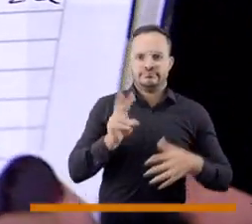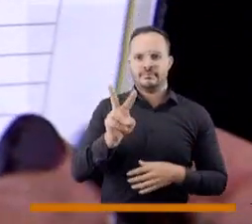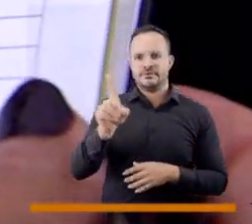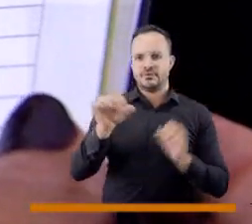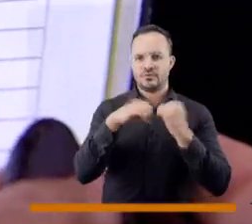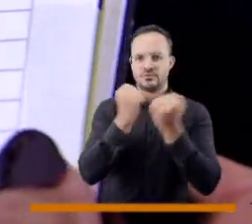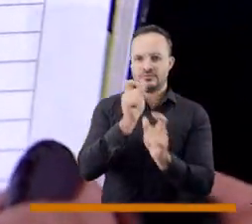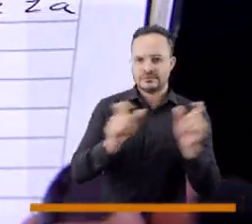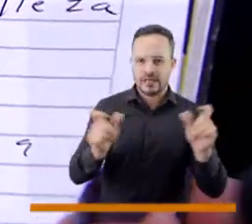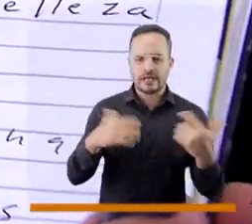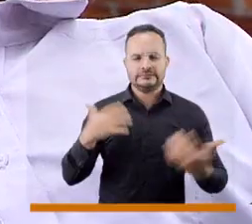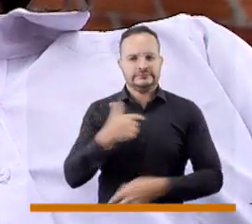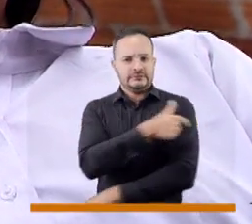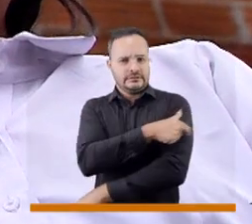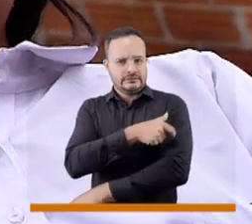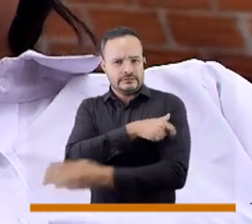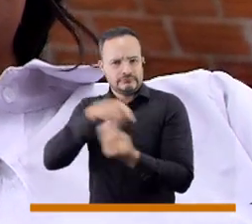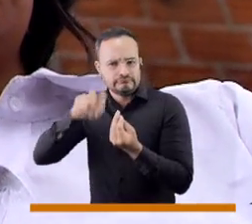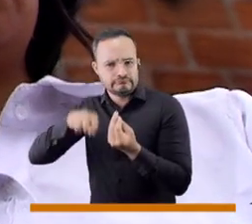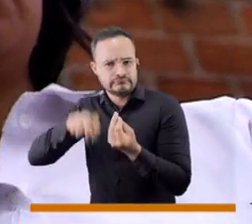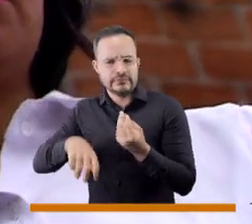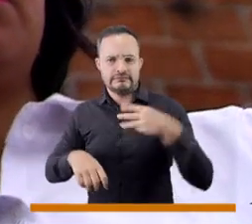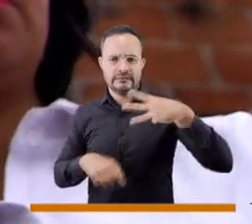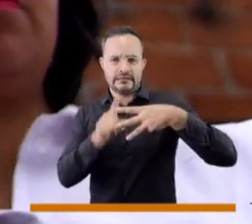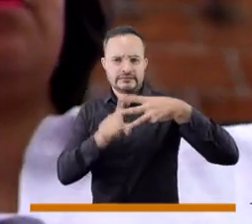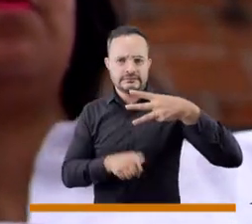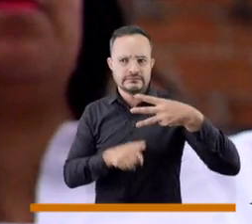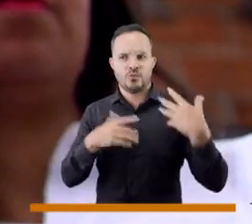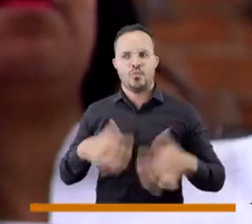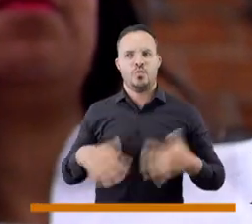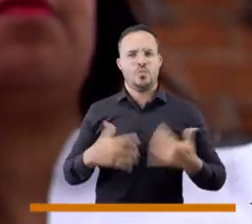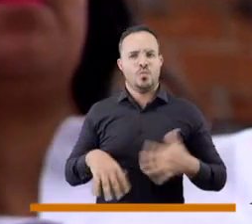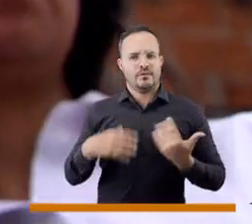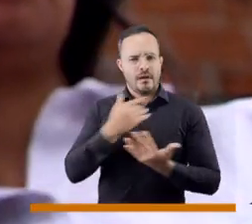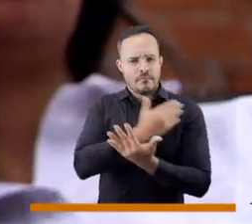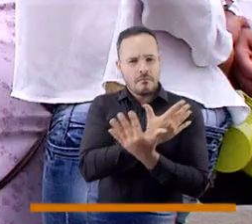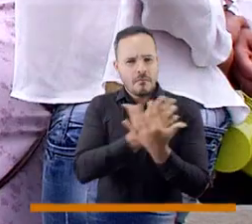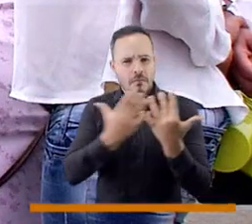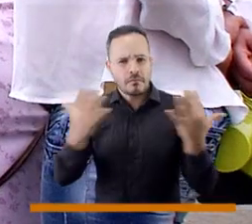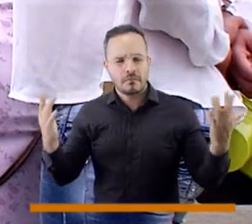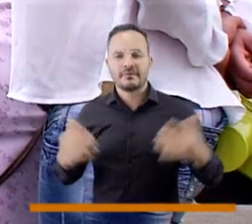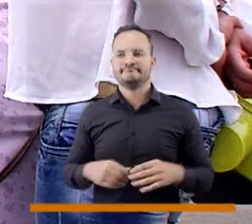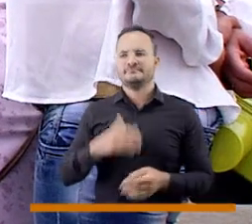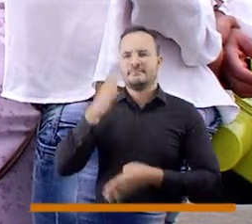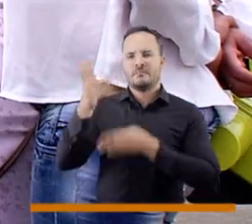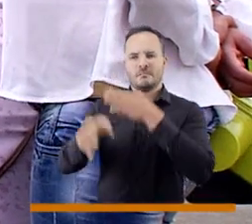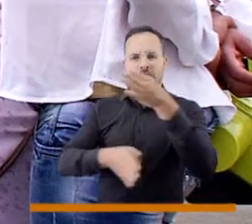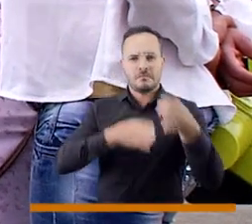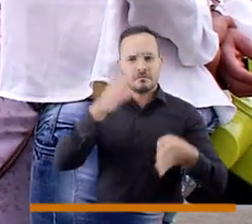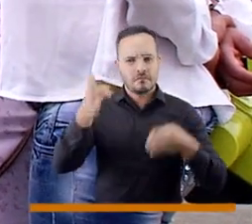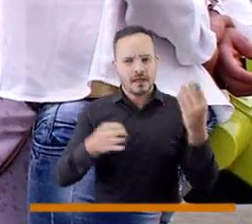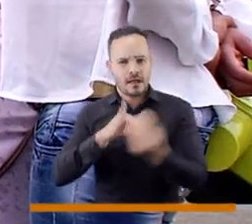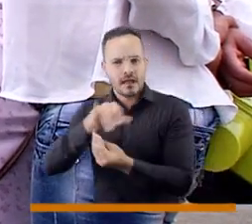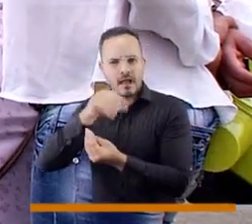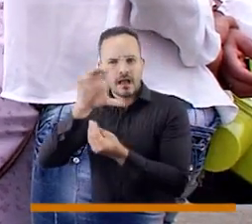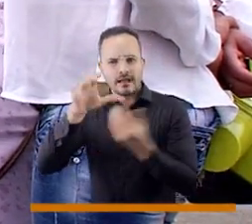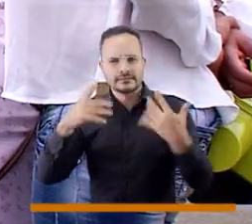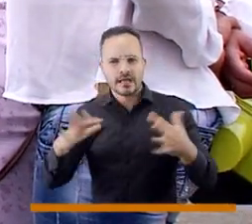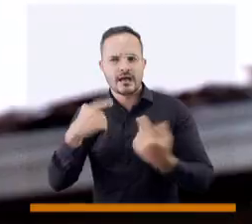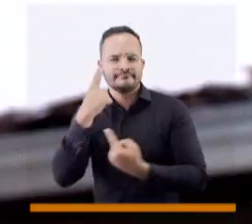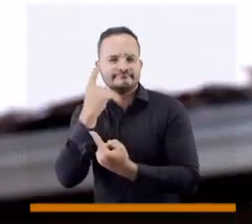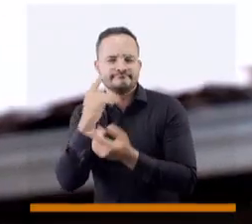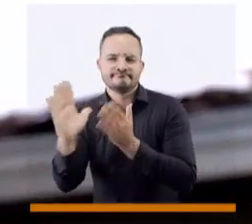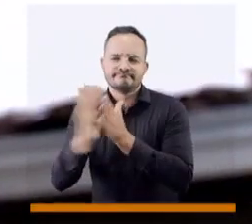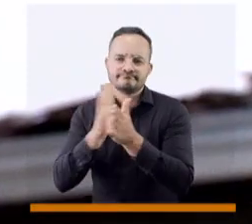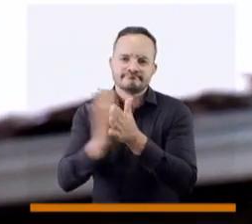de Medellín, tres comisiones accidentales con la presencia de 100 dignatarios, diferentes recorridos por las diferentes juntas de acción